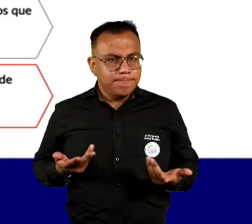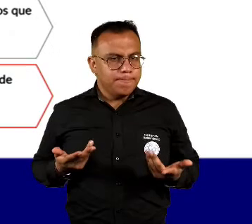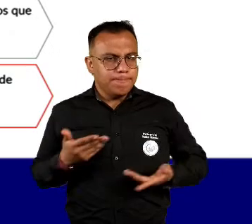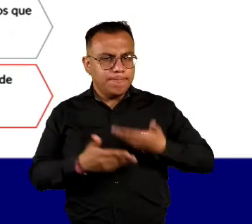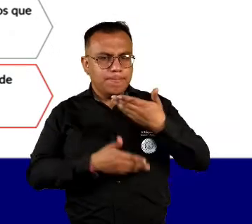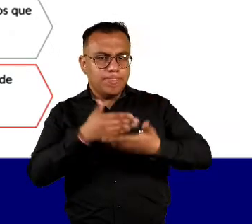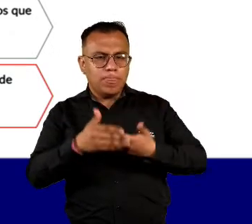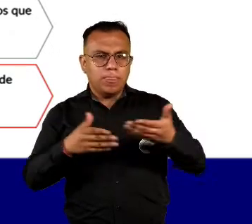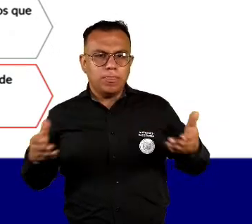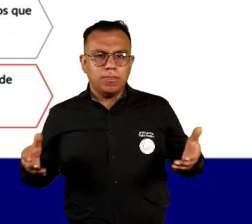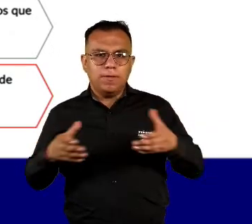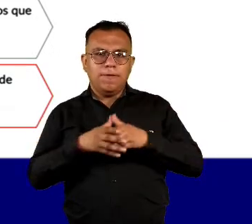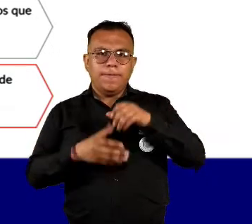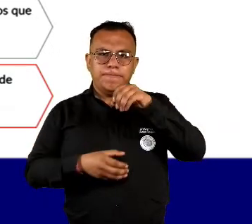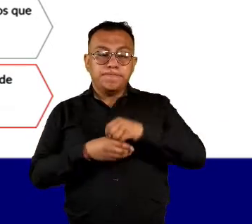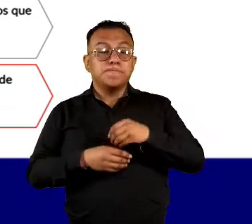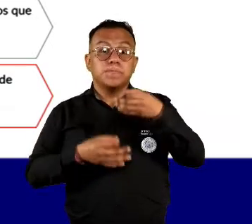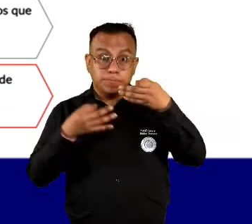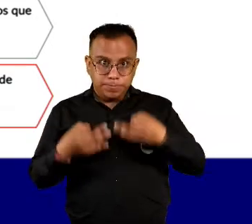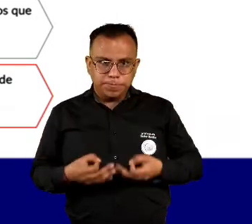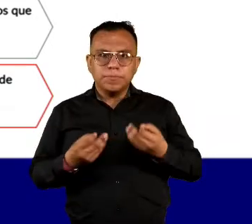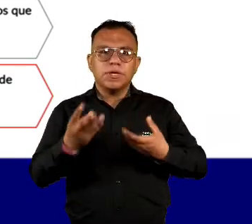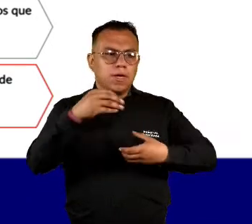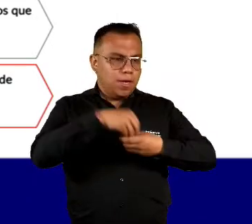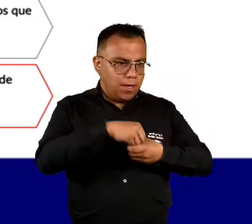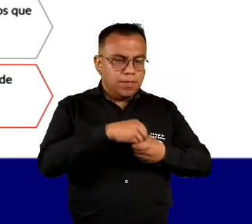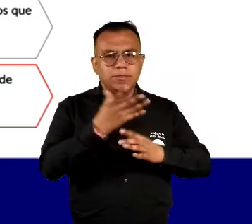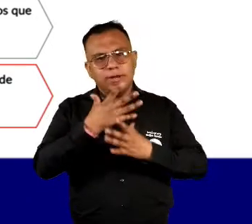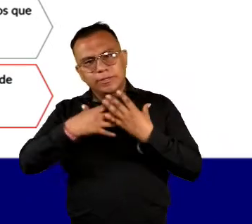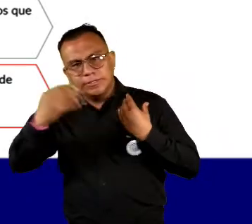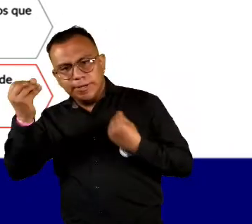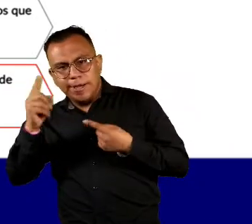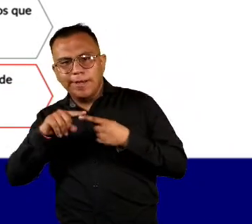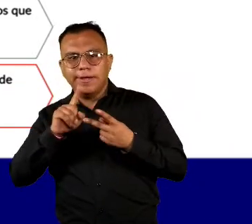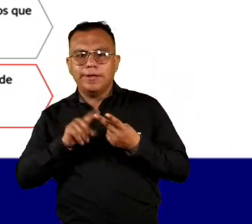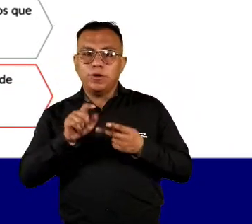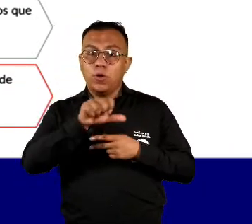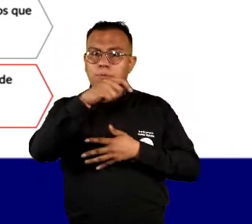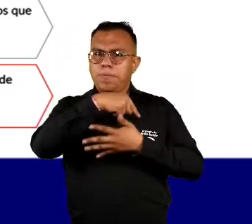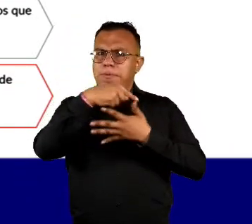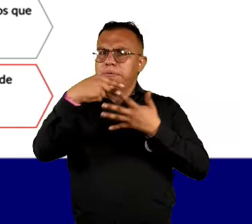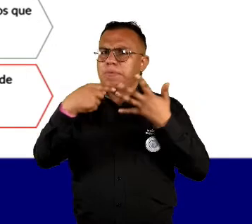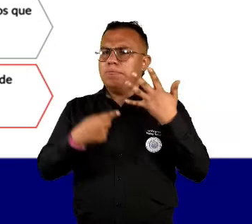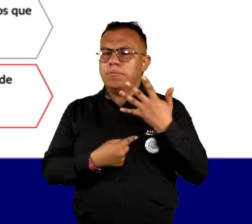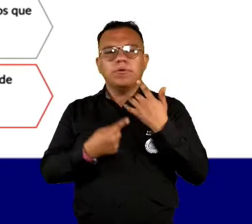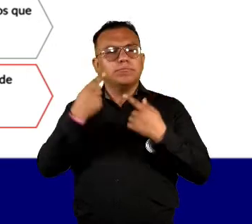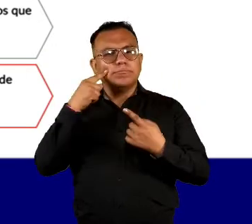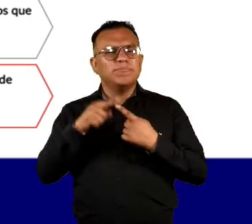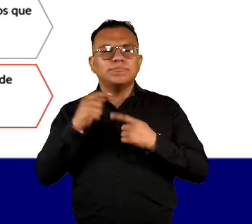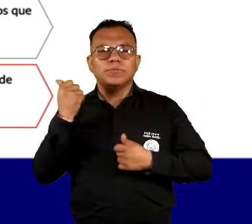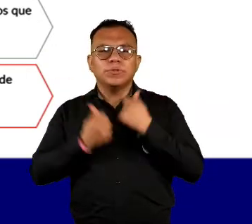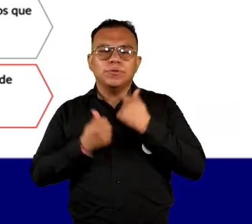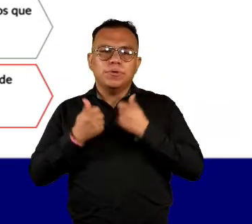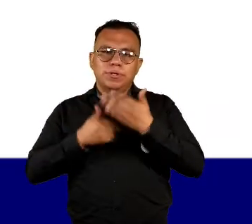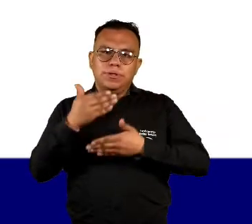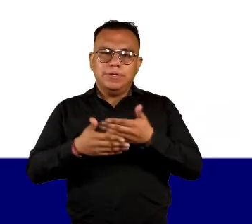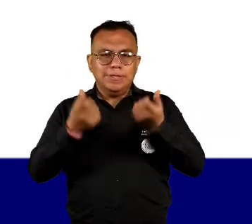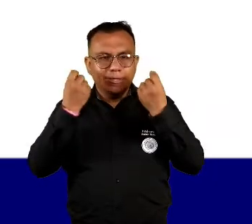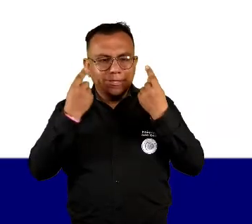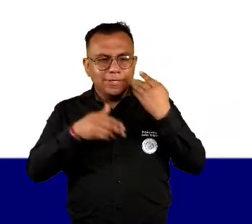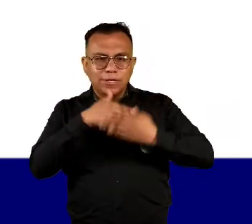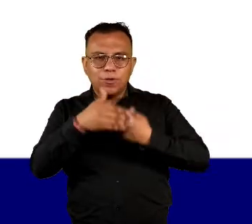simplificarlo porque hay elementos que entra y sale hay elementos que están en una parte no es muy no se entiende